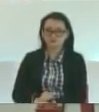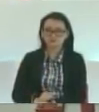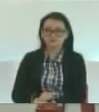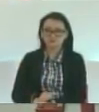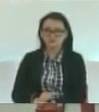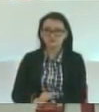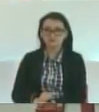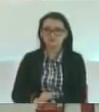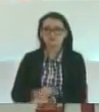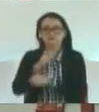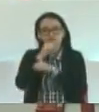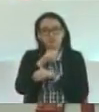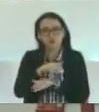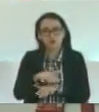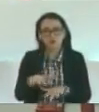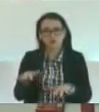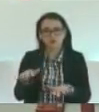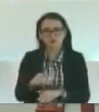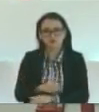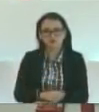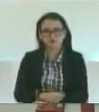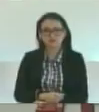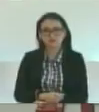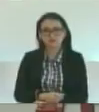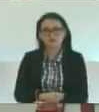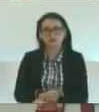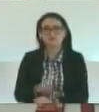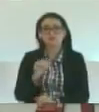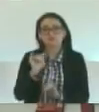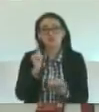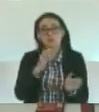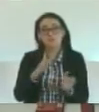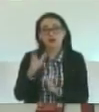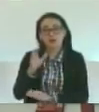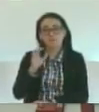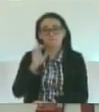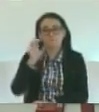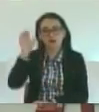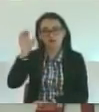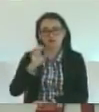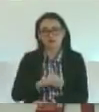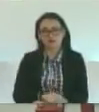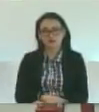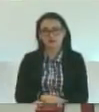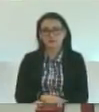el mensaje del plan de la patria